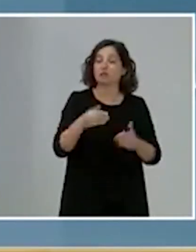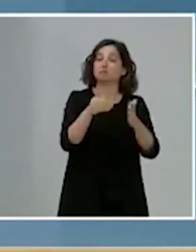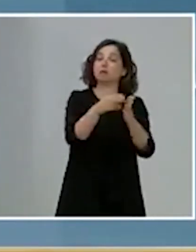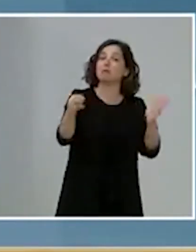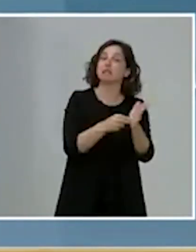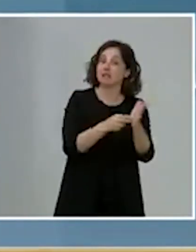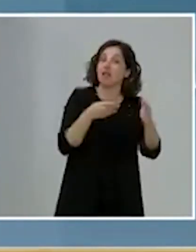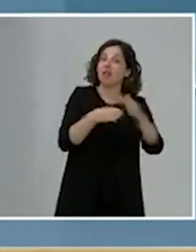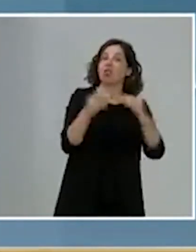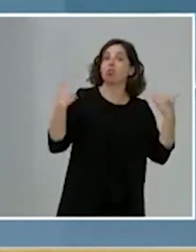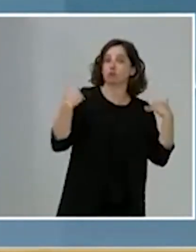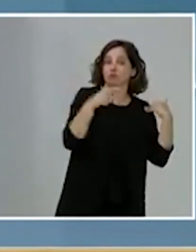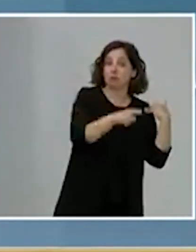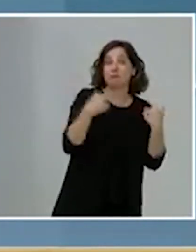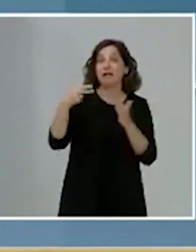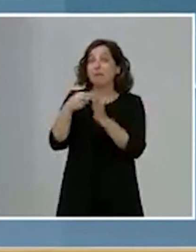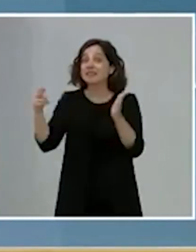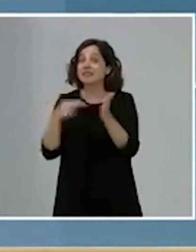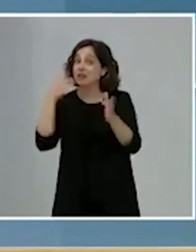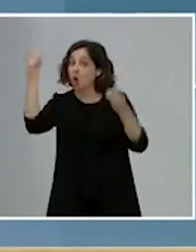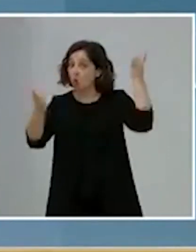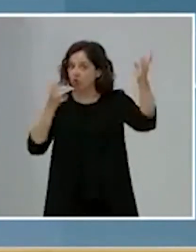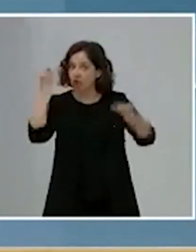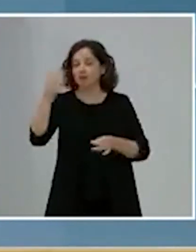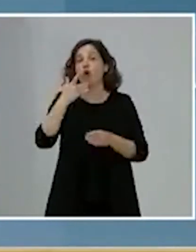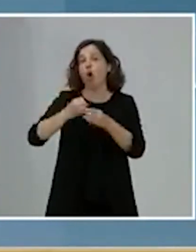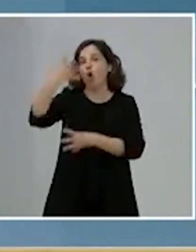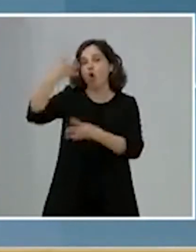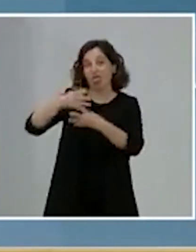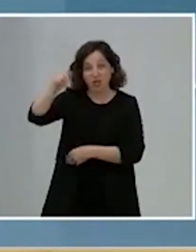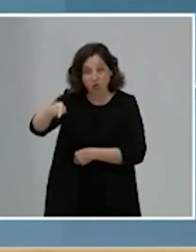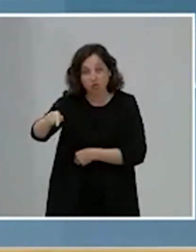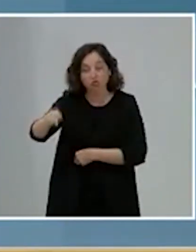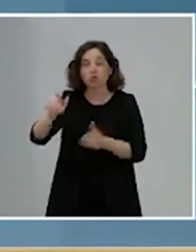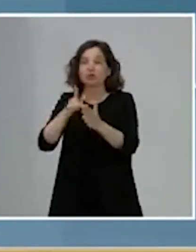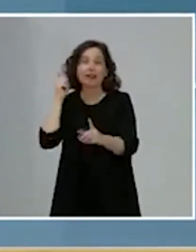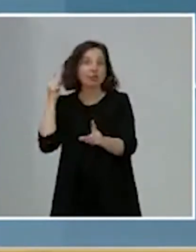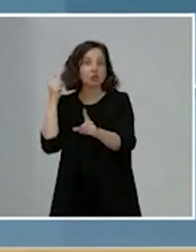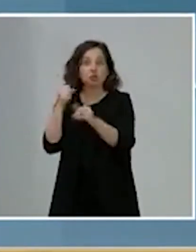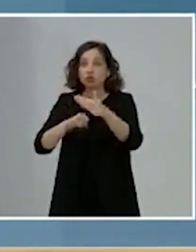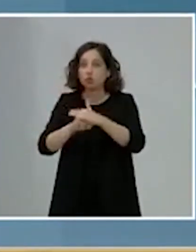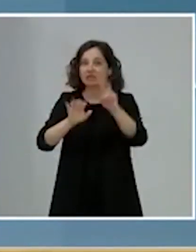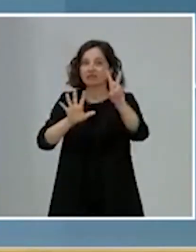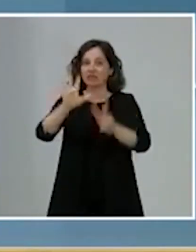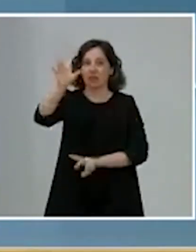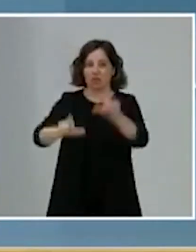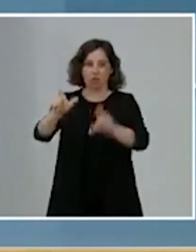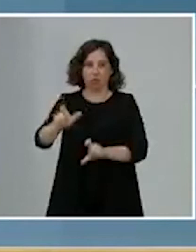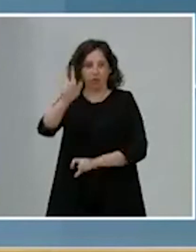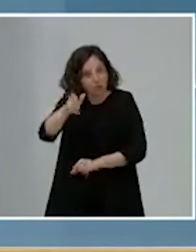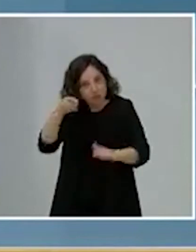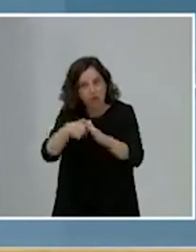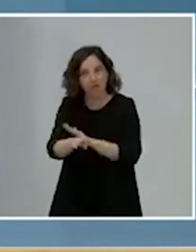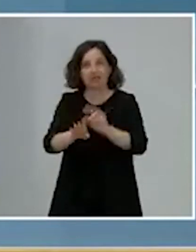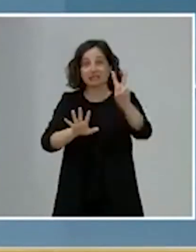de 1,5 metros, y también las piscinas lúdicas comunitarias con aforo máximo del 75%,